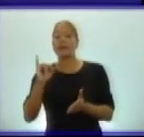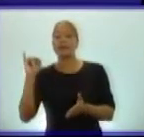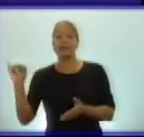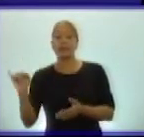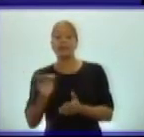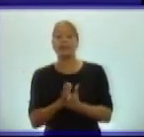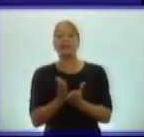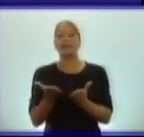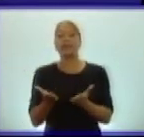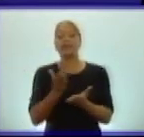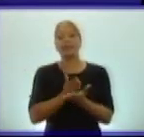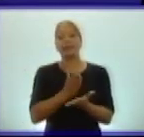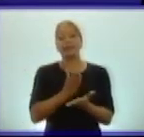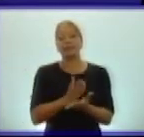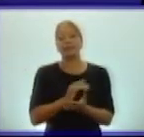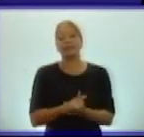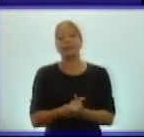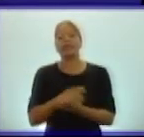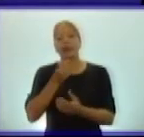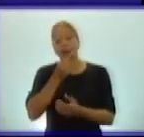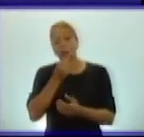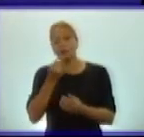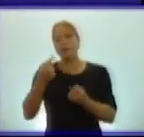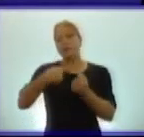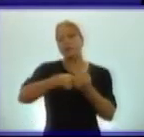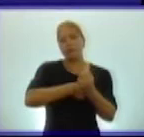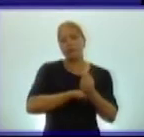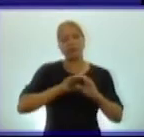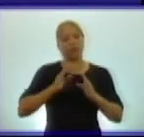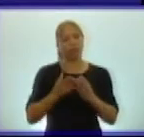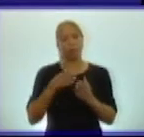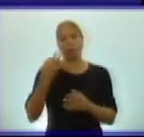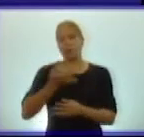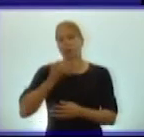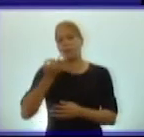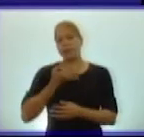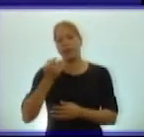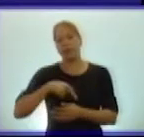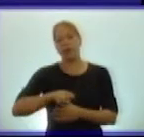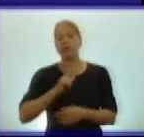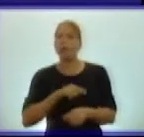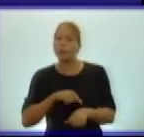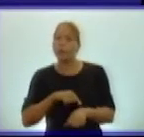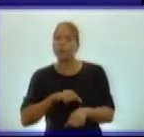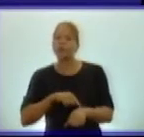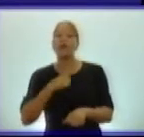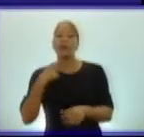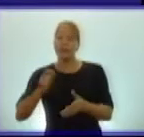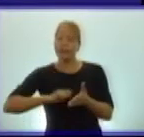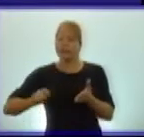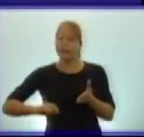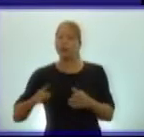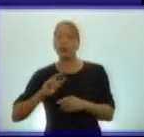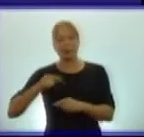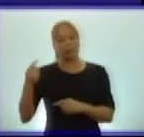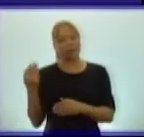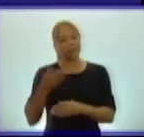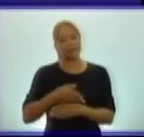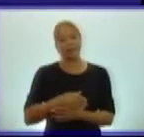ustedes, por supuesto, en la lectura pueden profundizar más en cada uno de esos aspectos. Así que unos minuticos para que la tomen y luego regresamos.